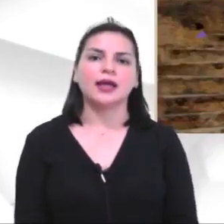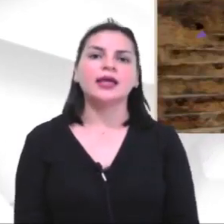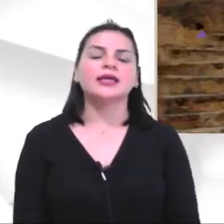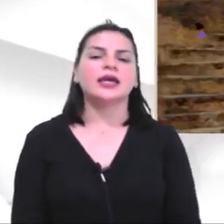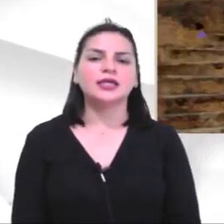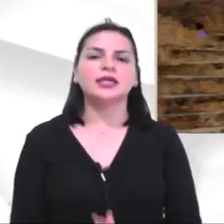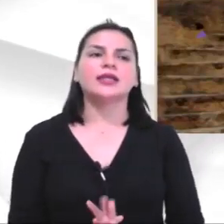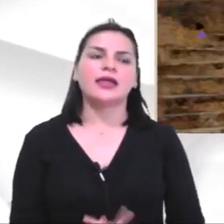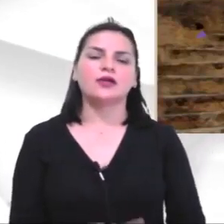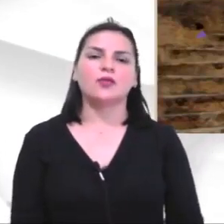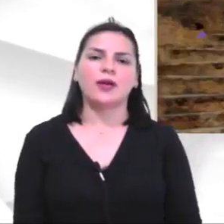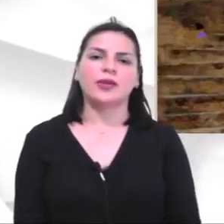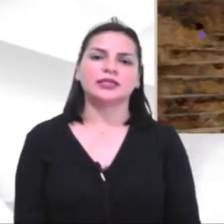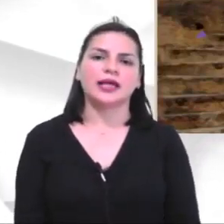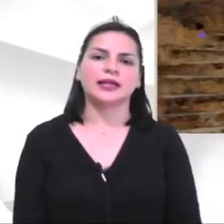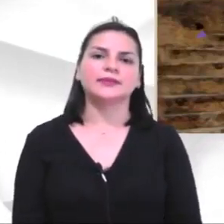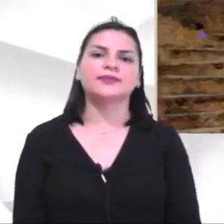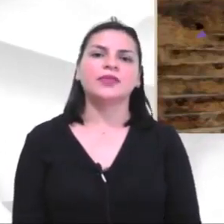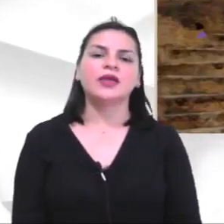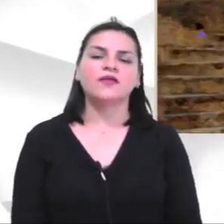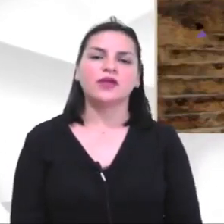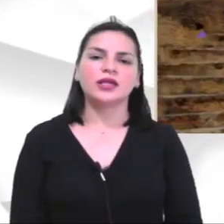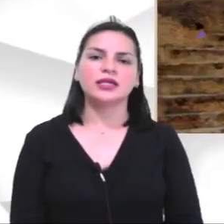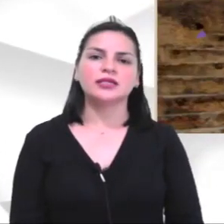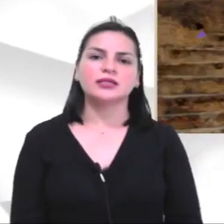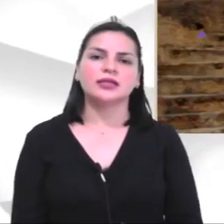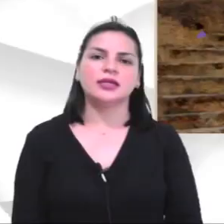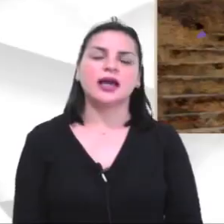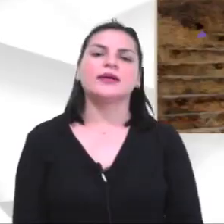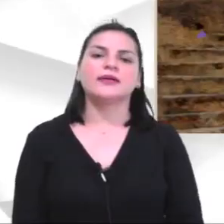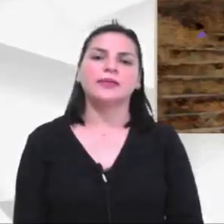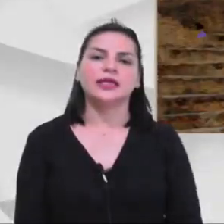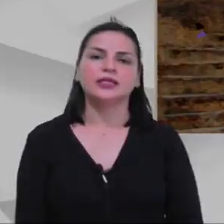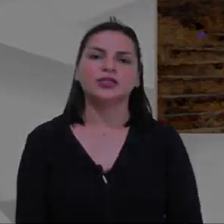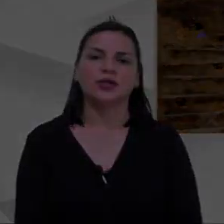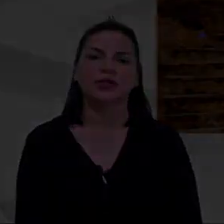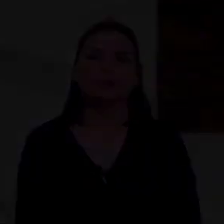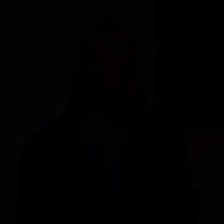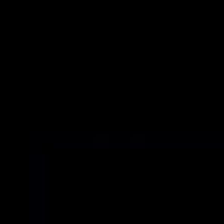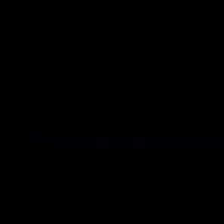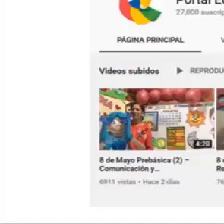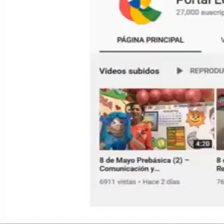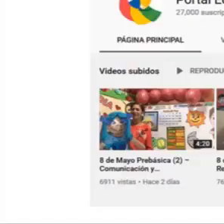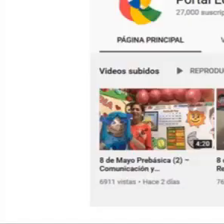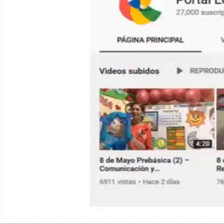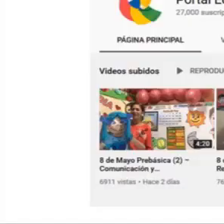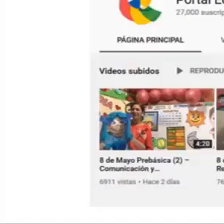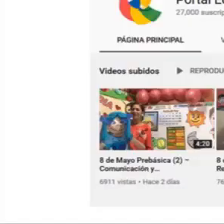casita, que allí nada nos va a pasar. Feliz día. Bendiciones.